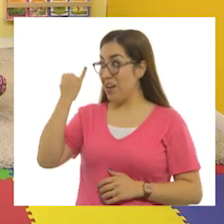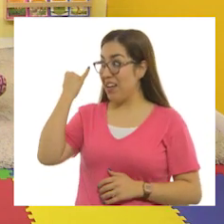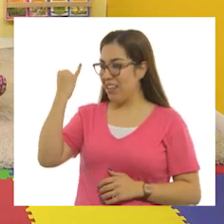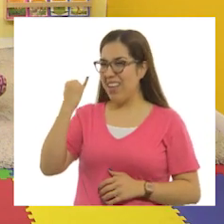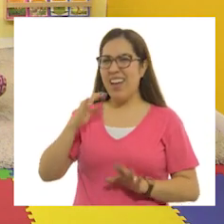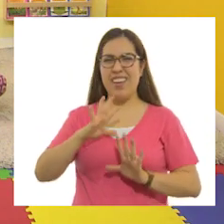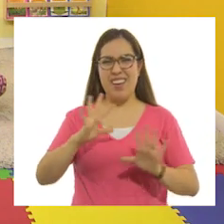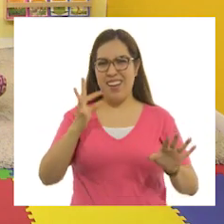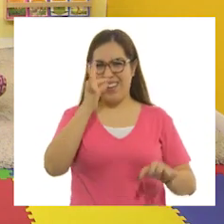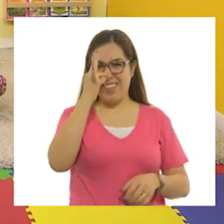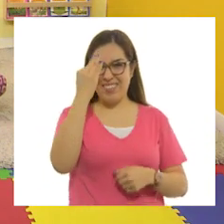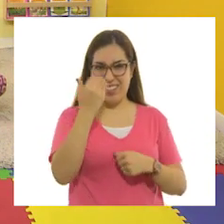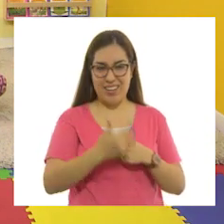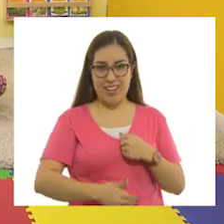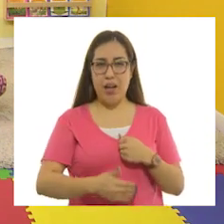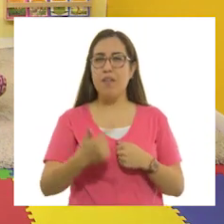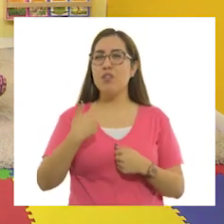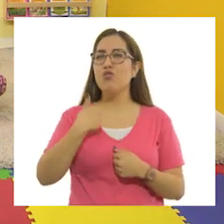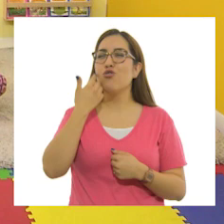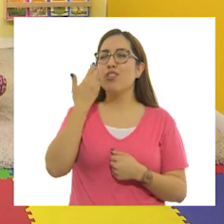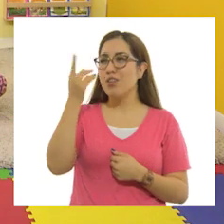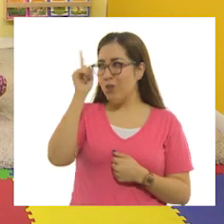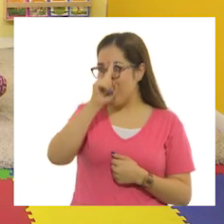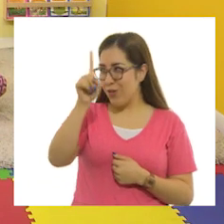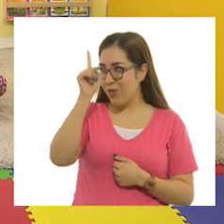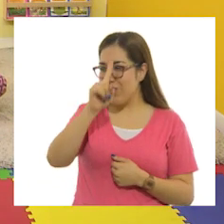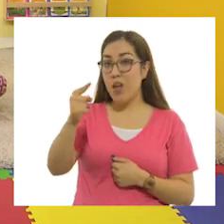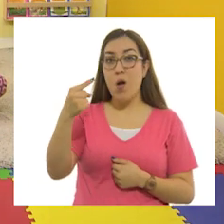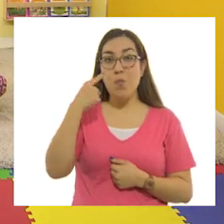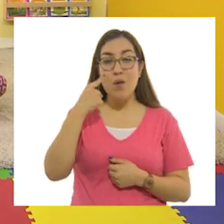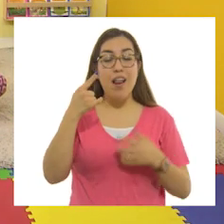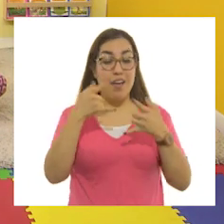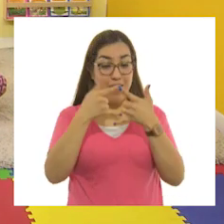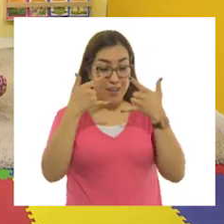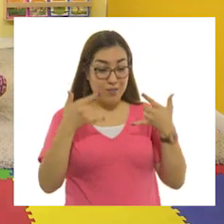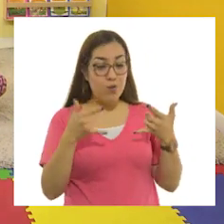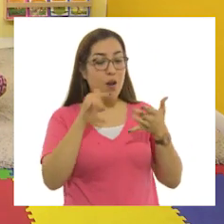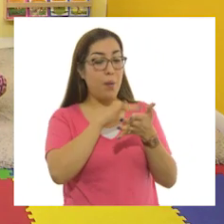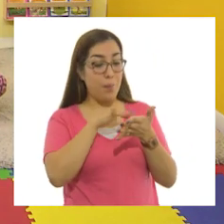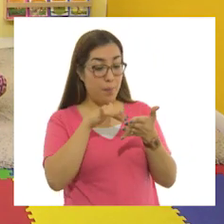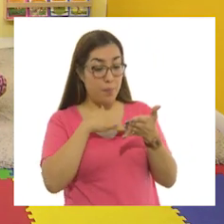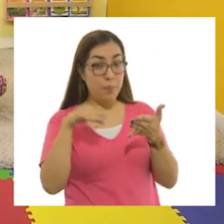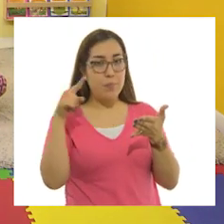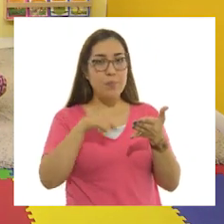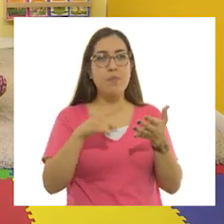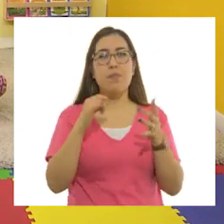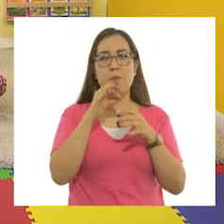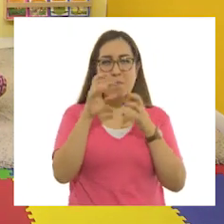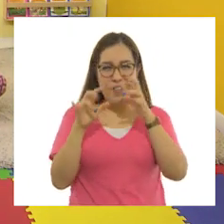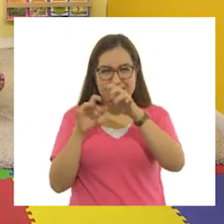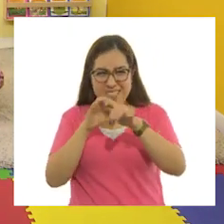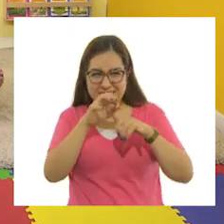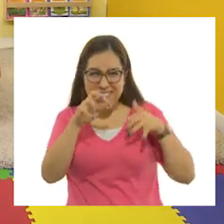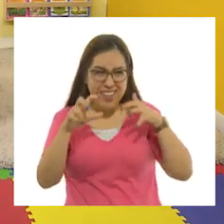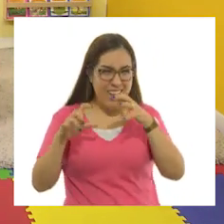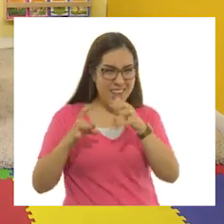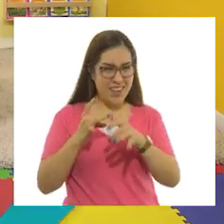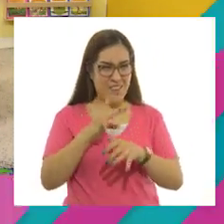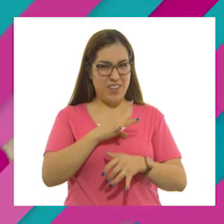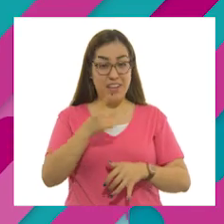quiero recomendarte unos buenos cuentos de misterio y ficción que podemos compartir con las niñas y los niños hoy